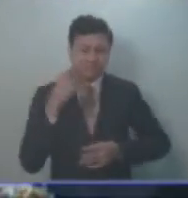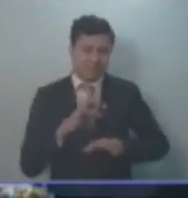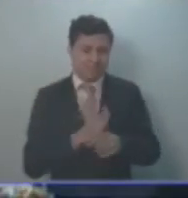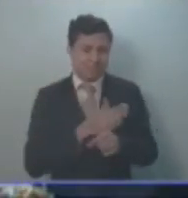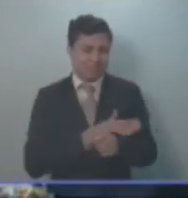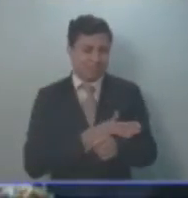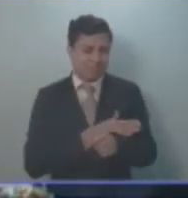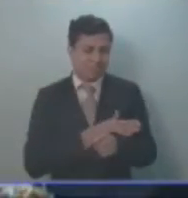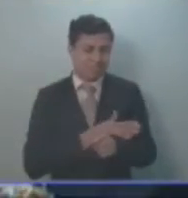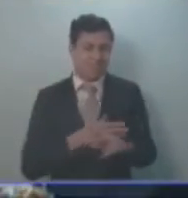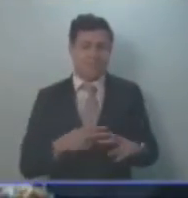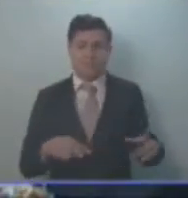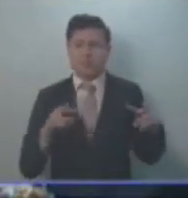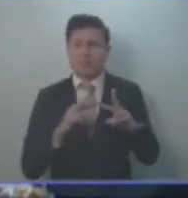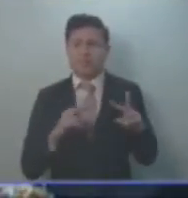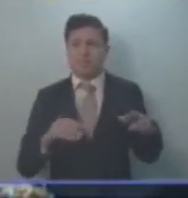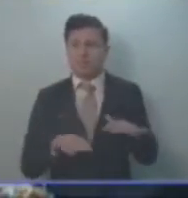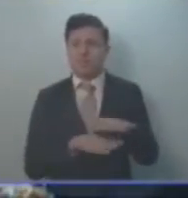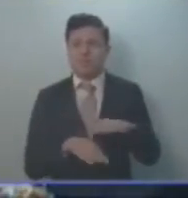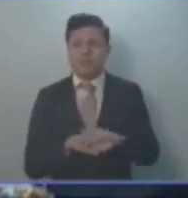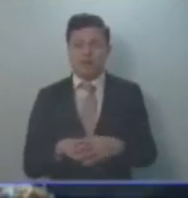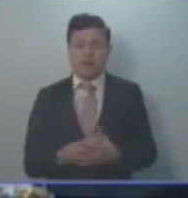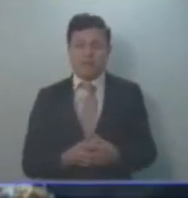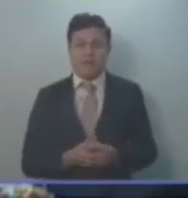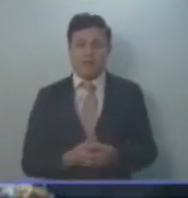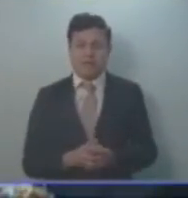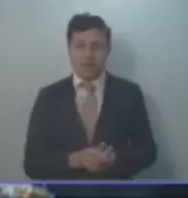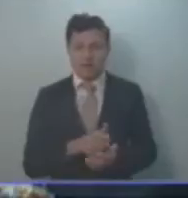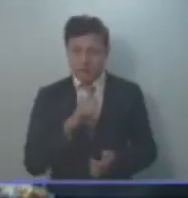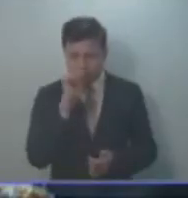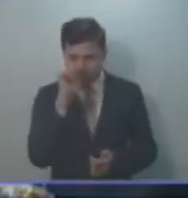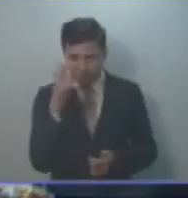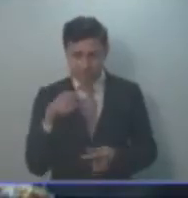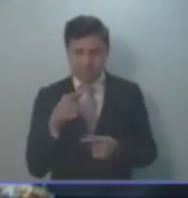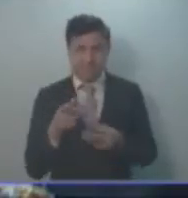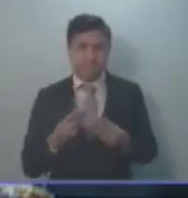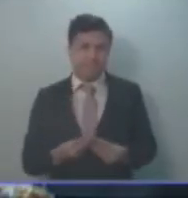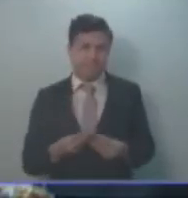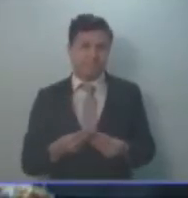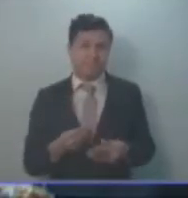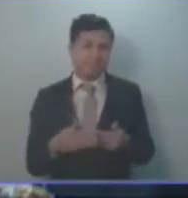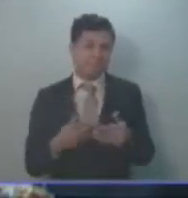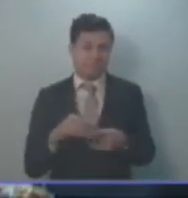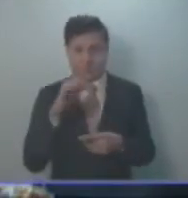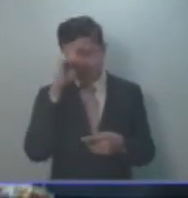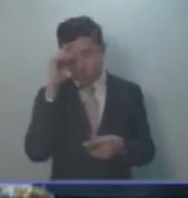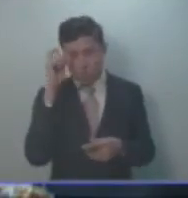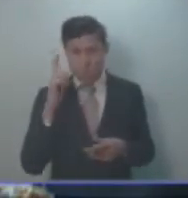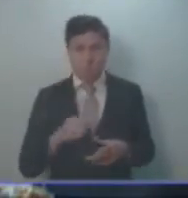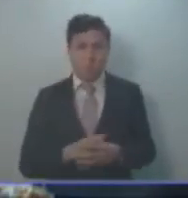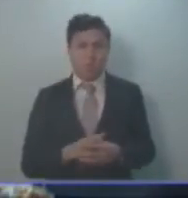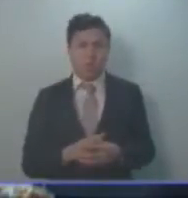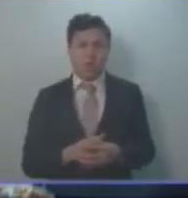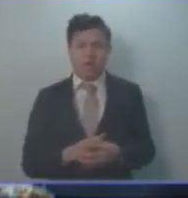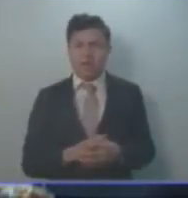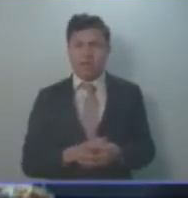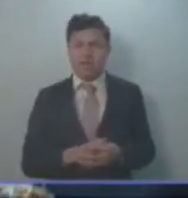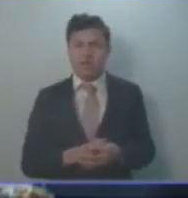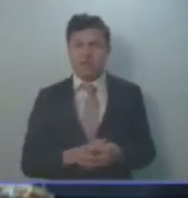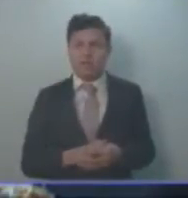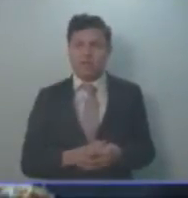validación de su médico tratante, con el fin de garantizarles condiciones laborales favorables. Por